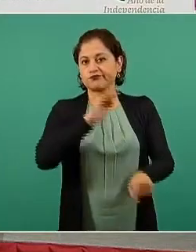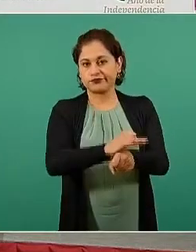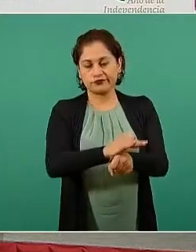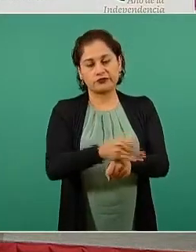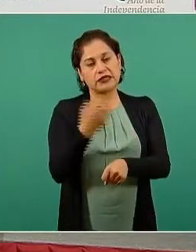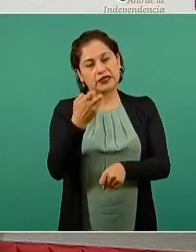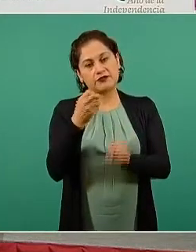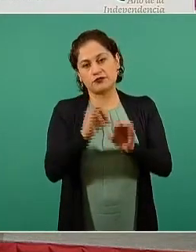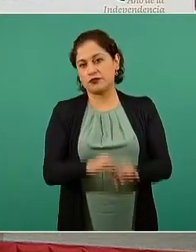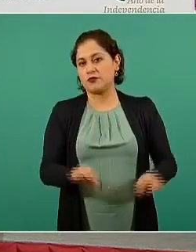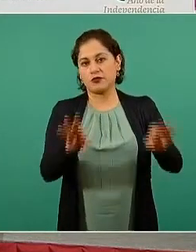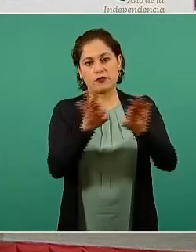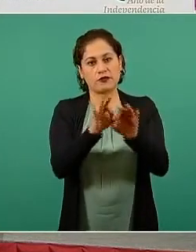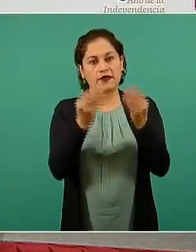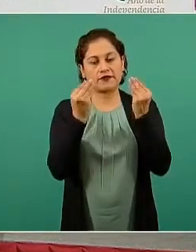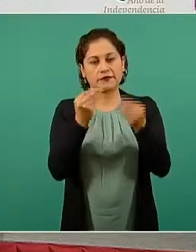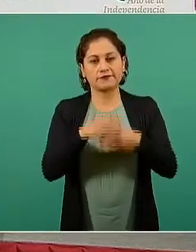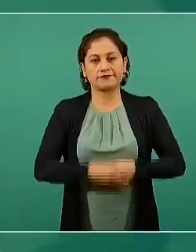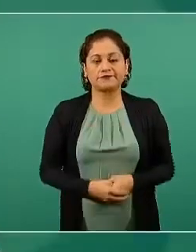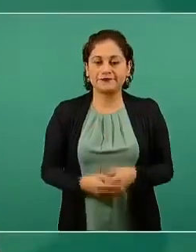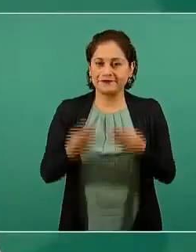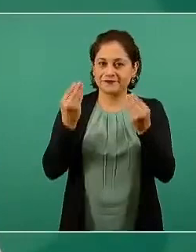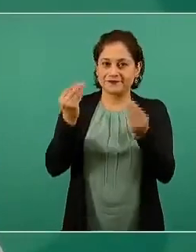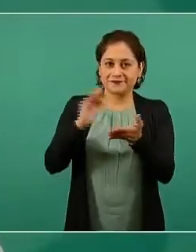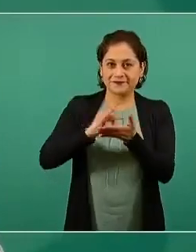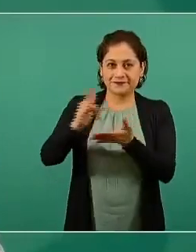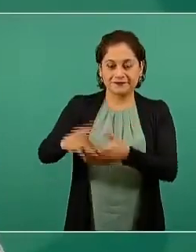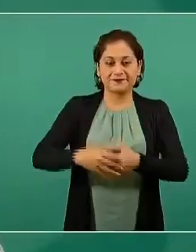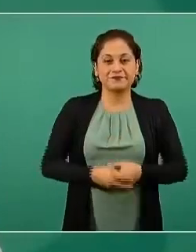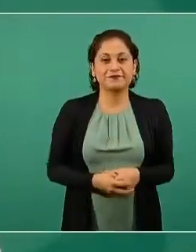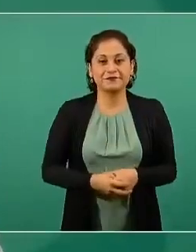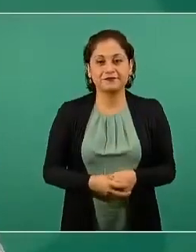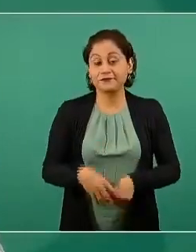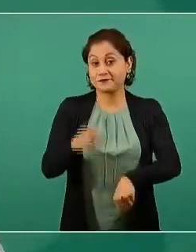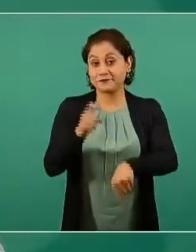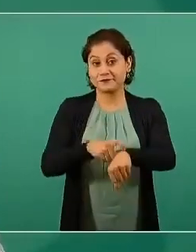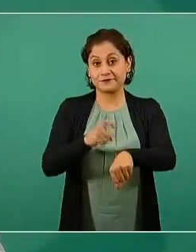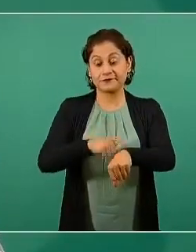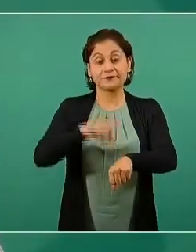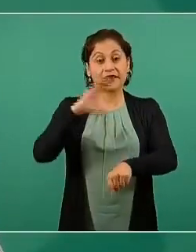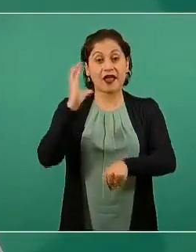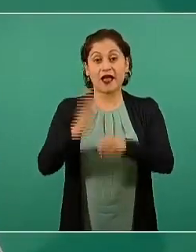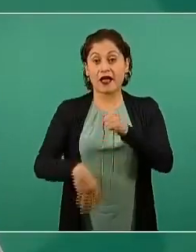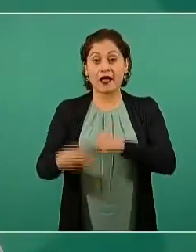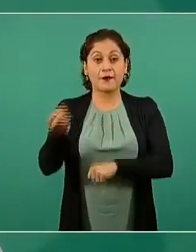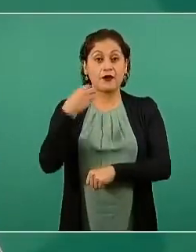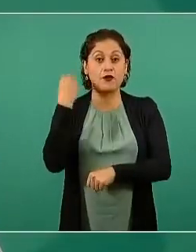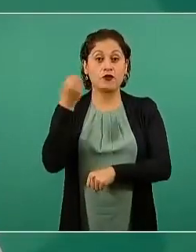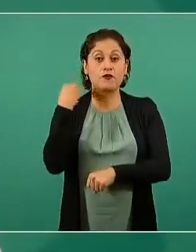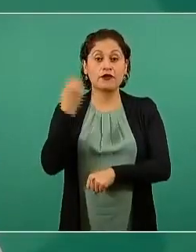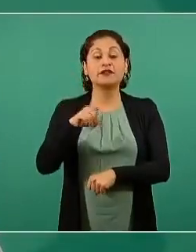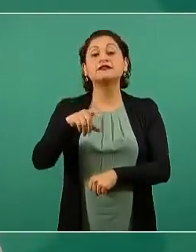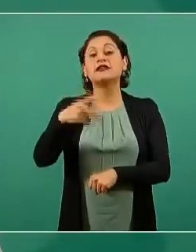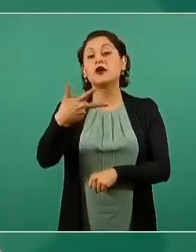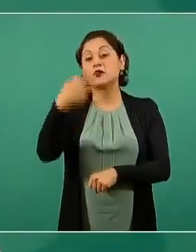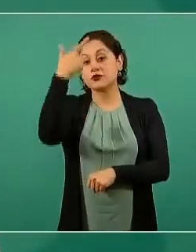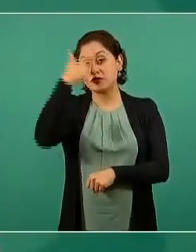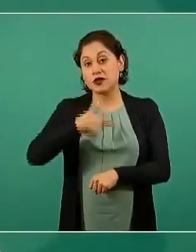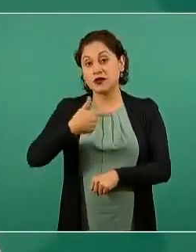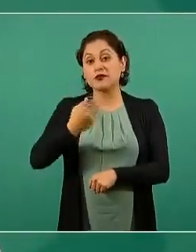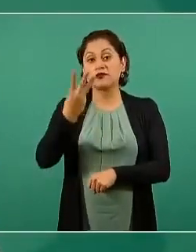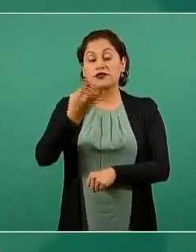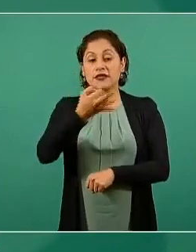muy, muy importante. Muchas gracias. Pues aquí se acaba desafortunadamente la conferencia, son las